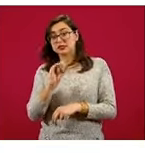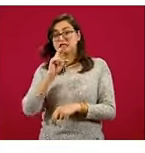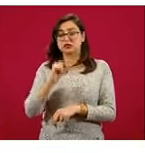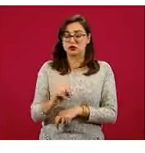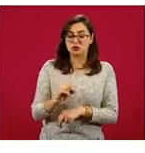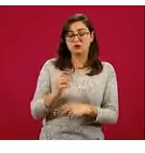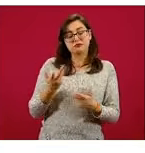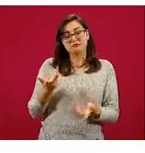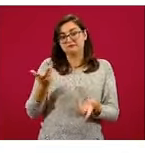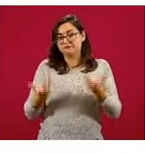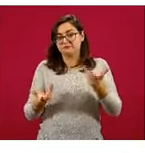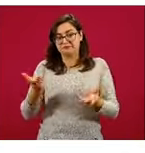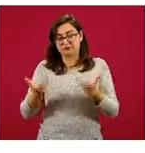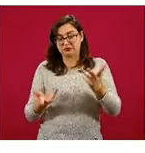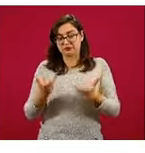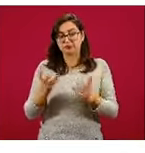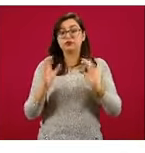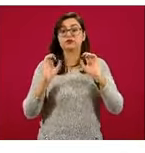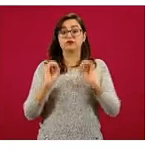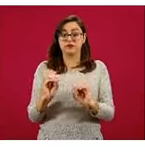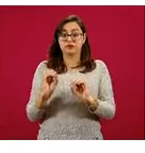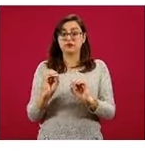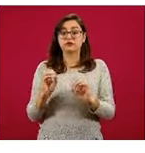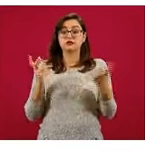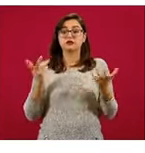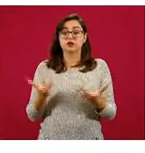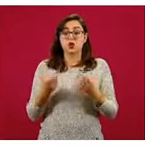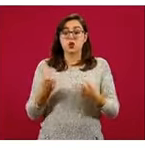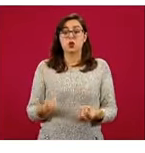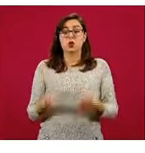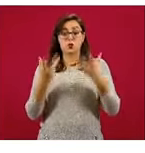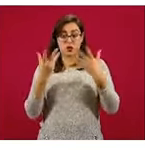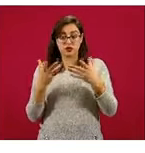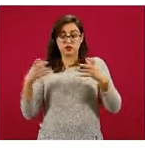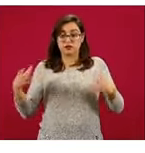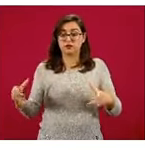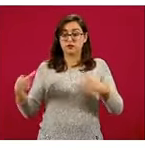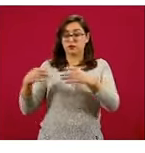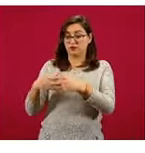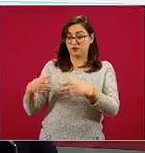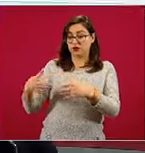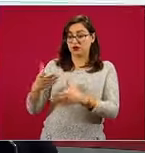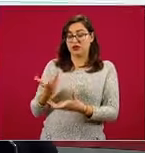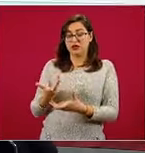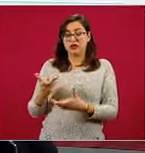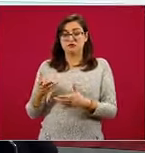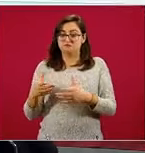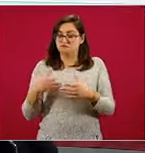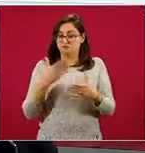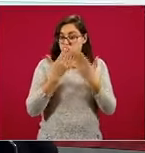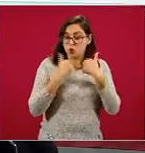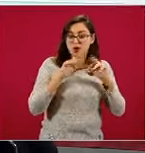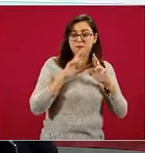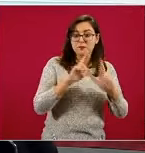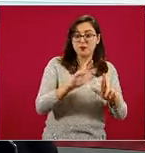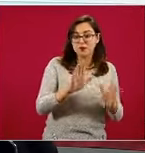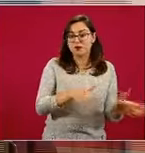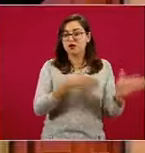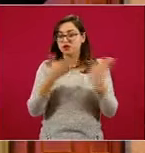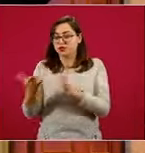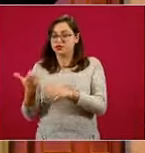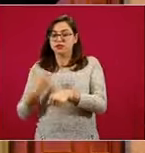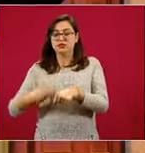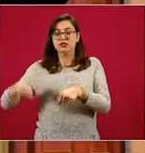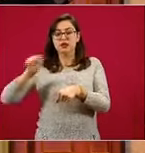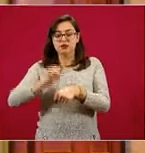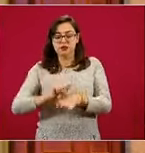resultado correspondiente, o si tiene que ver con la clasificación que el sistema le dio, porque por ejemplo para la 46 sí nos